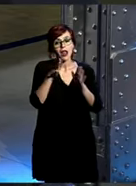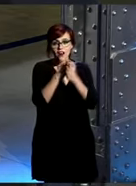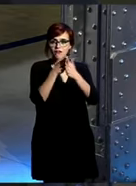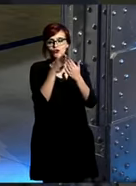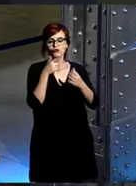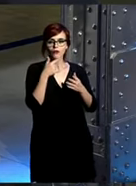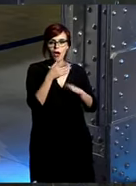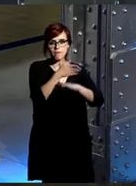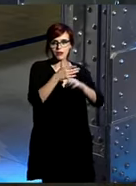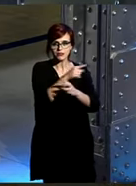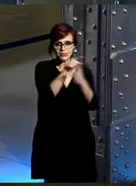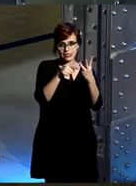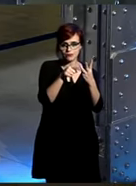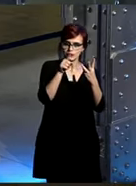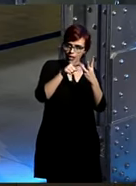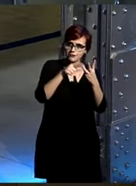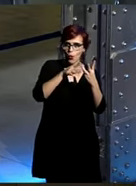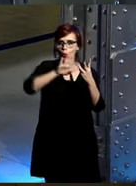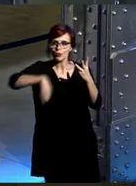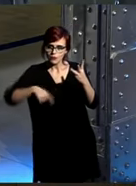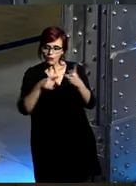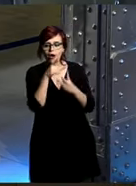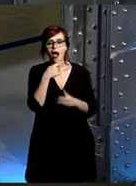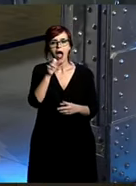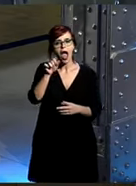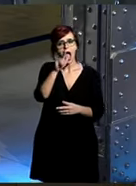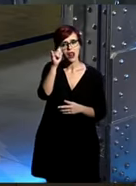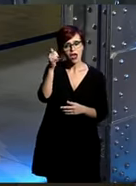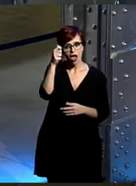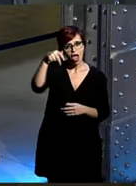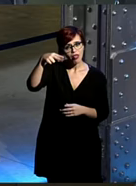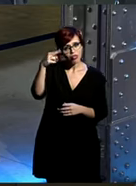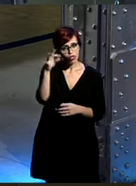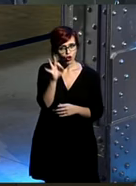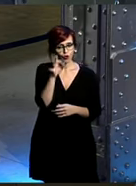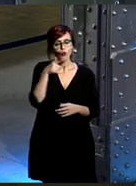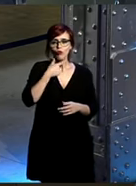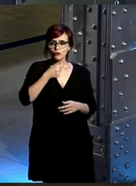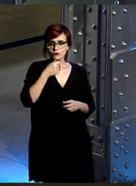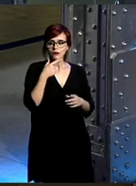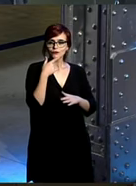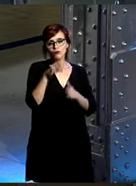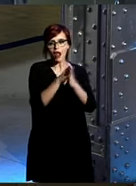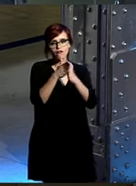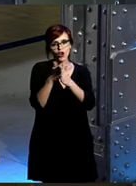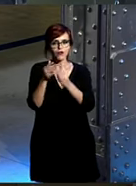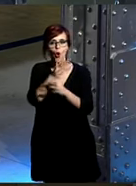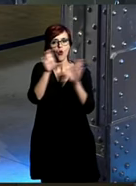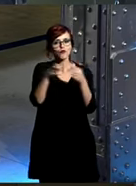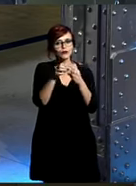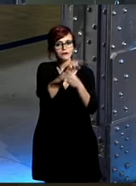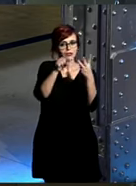trilogía. A Alejandro le gustan mucho las trilogías, incluso la del Señor de los Anillos y otras. Y entonces, este